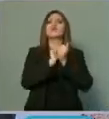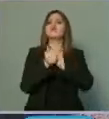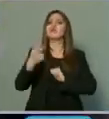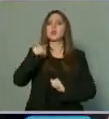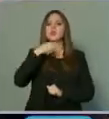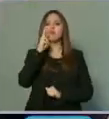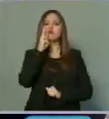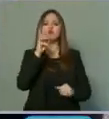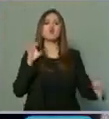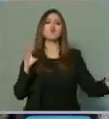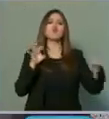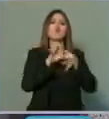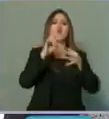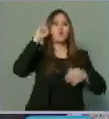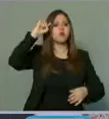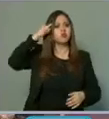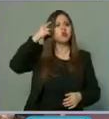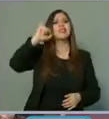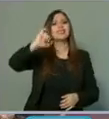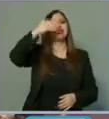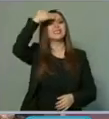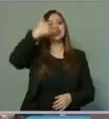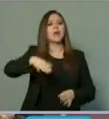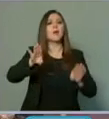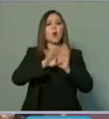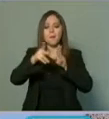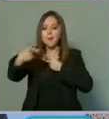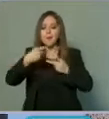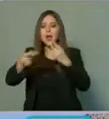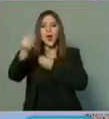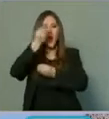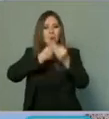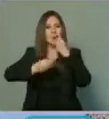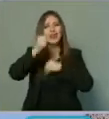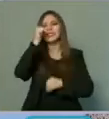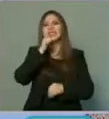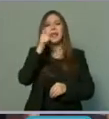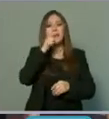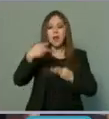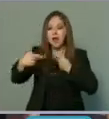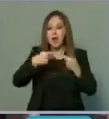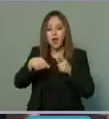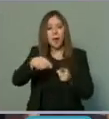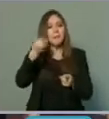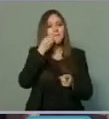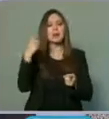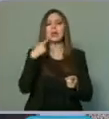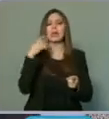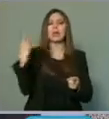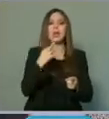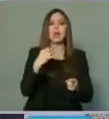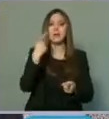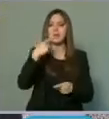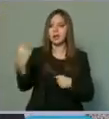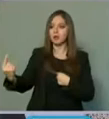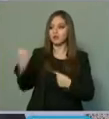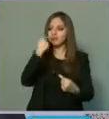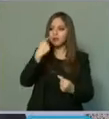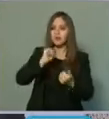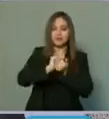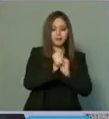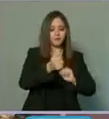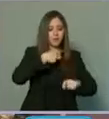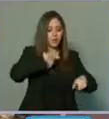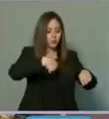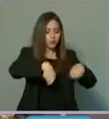enojo y aunque se sabe de memoria la receta y siempre le queda impecable y sabrosa, ese día, pues hay